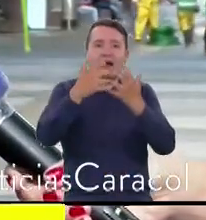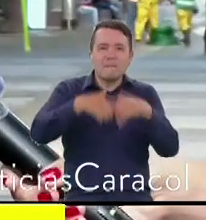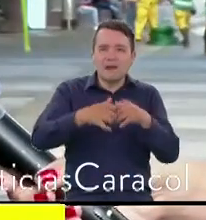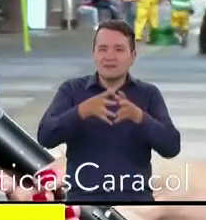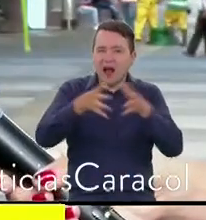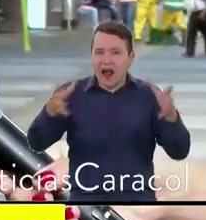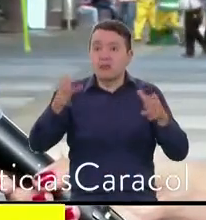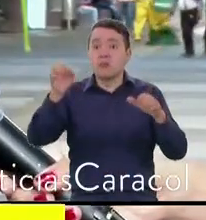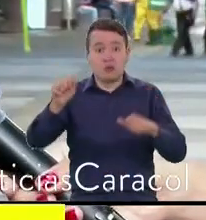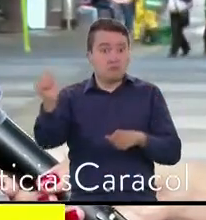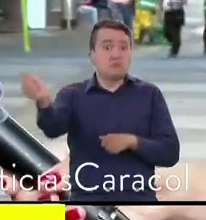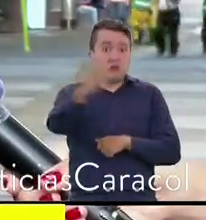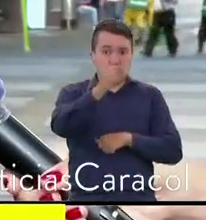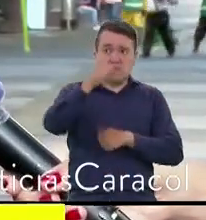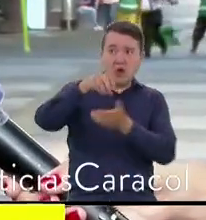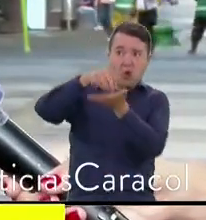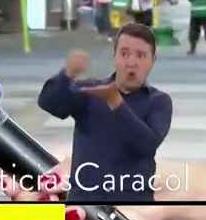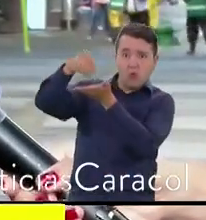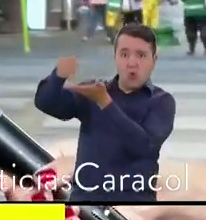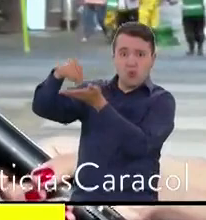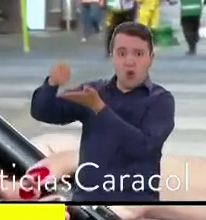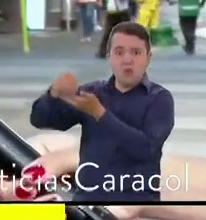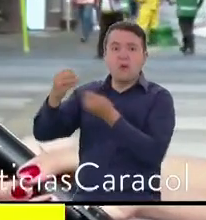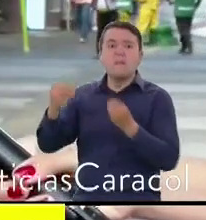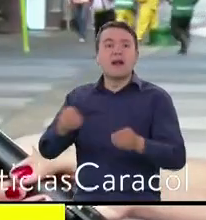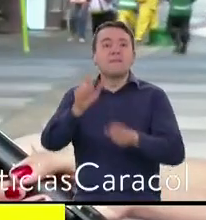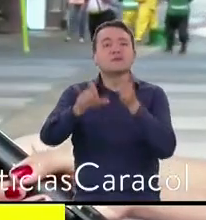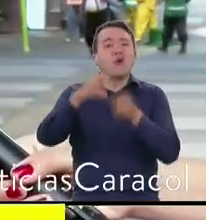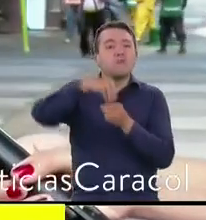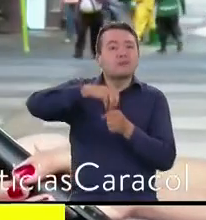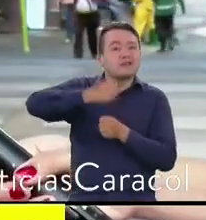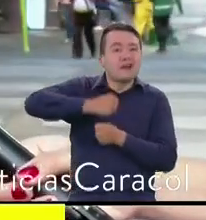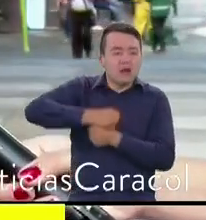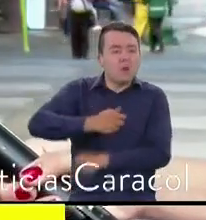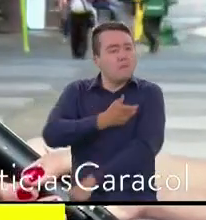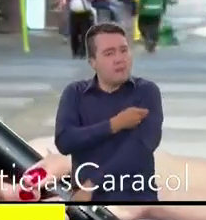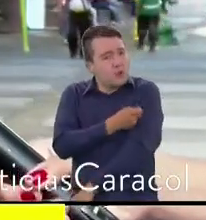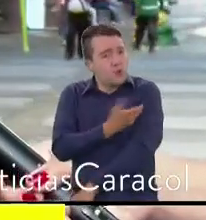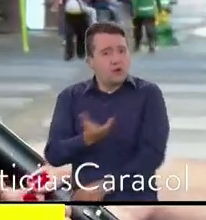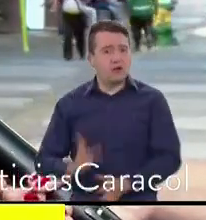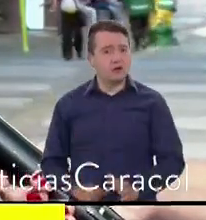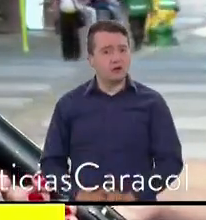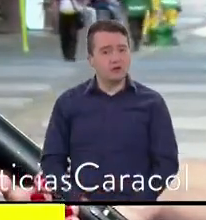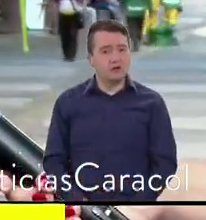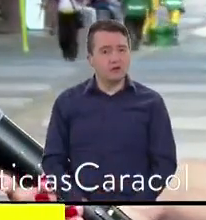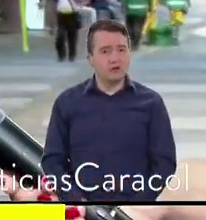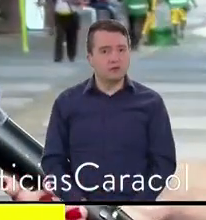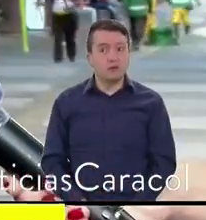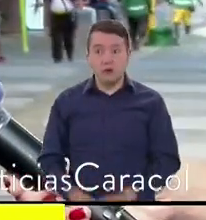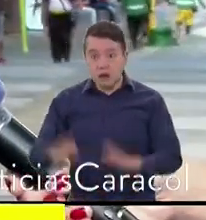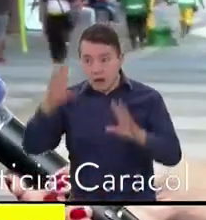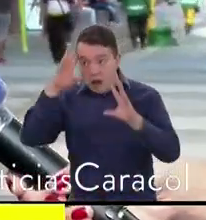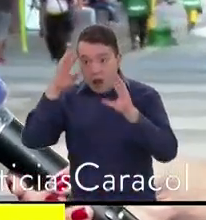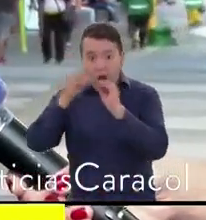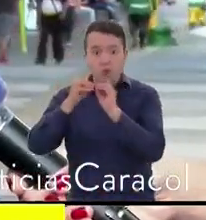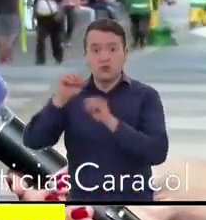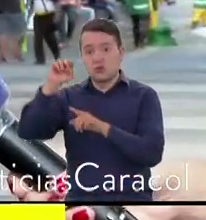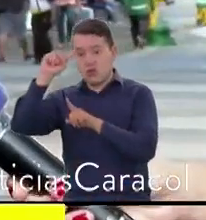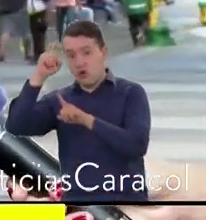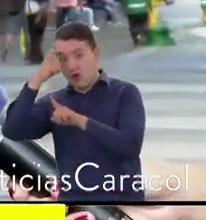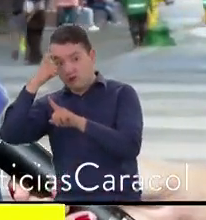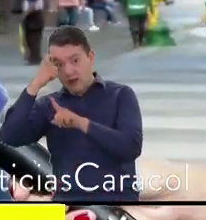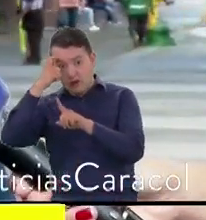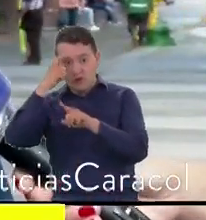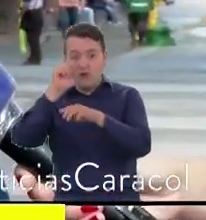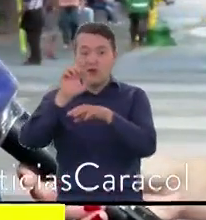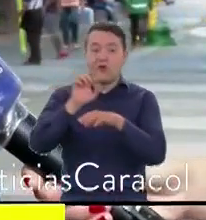también podrían concurrir en vacunar su base trabajadora. Si este esfuerzo se adelanta entre gobierno nacional,